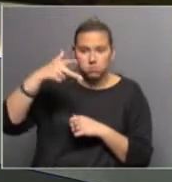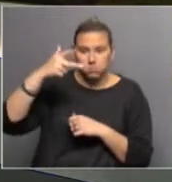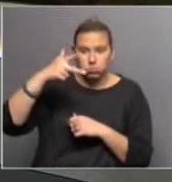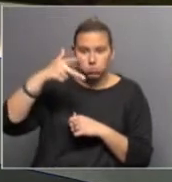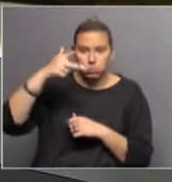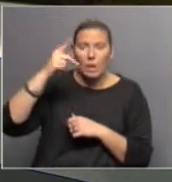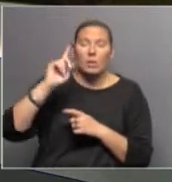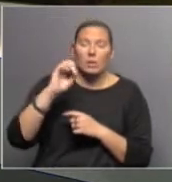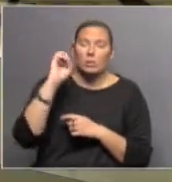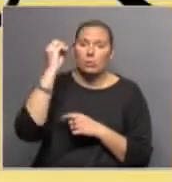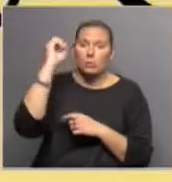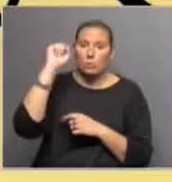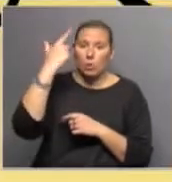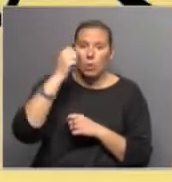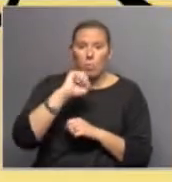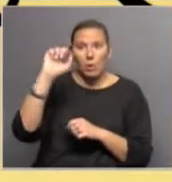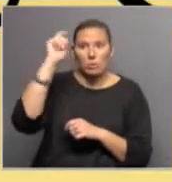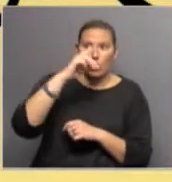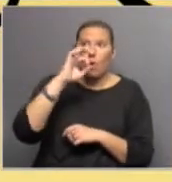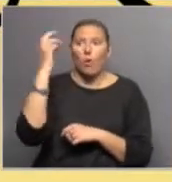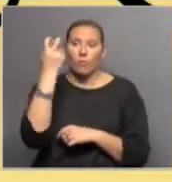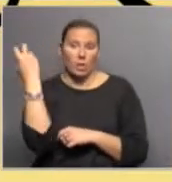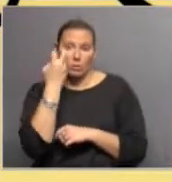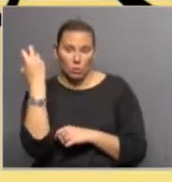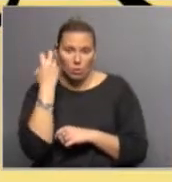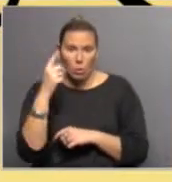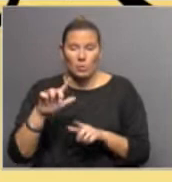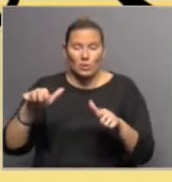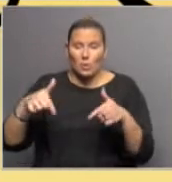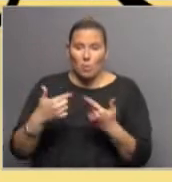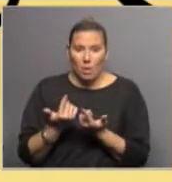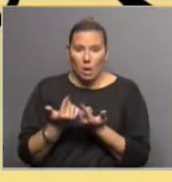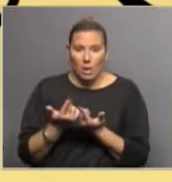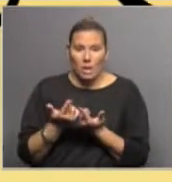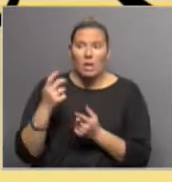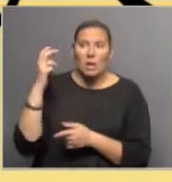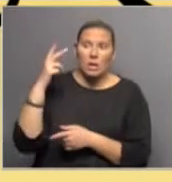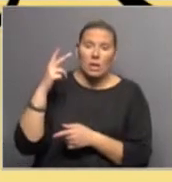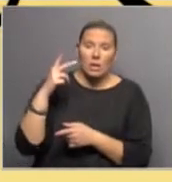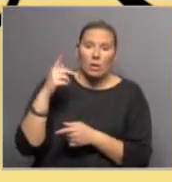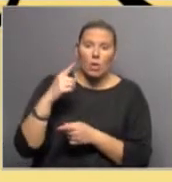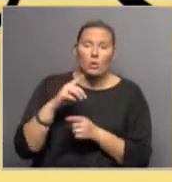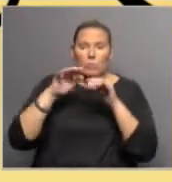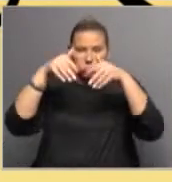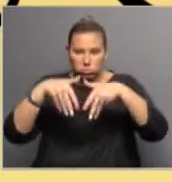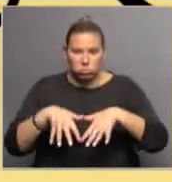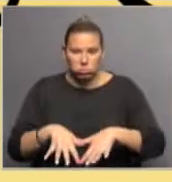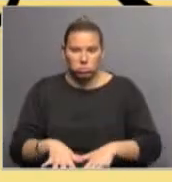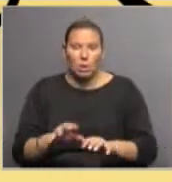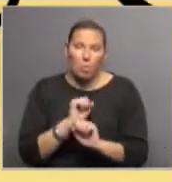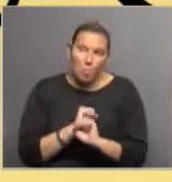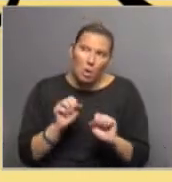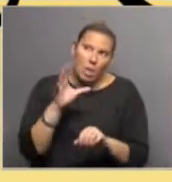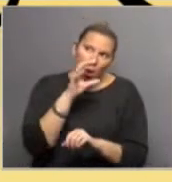la puedes producir cuando tenés sol o cuando tenés viento, digamos. Cuando eso no hay, inclusive hasta la hidráulica, que con las represas tiene cierta capacidad de